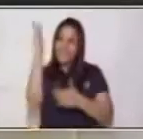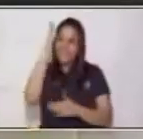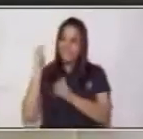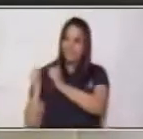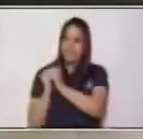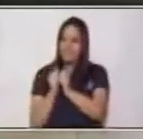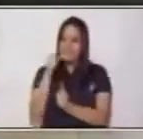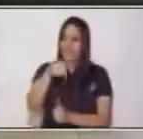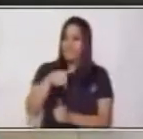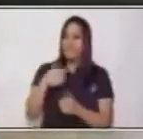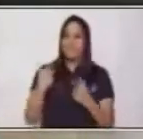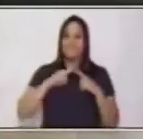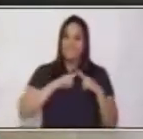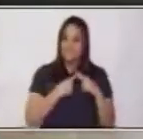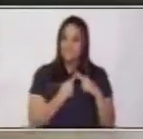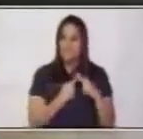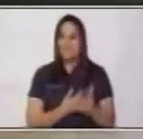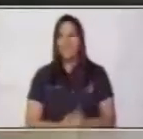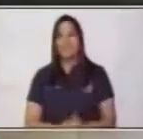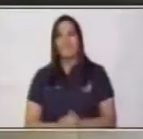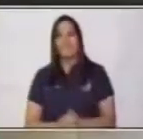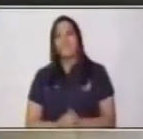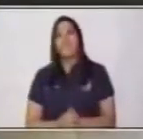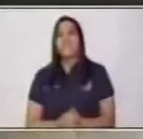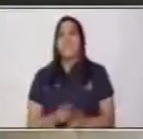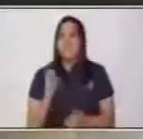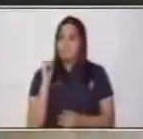con nosotros y vamos a iniciar. Pero